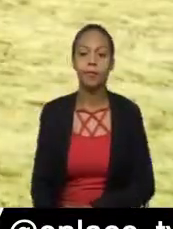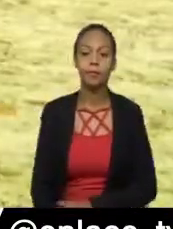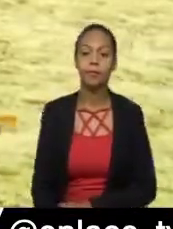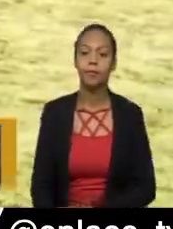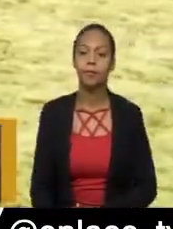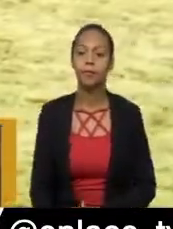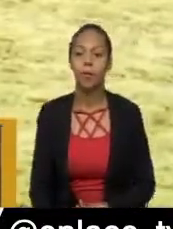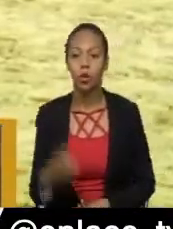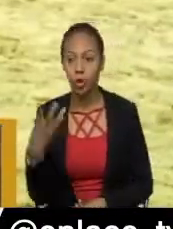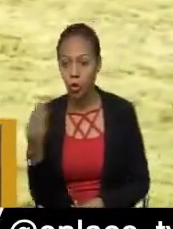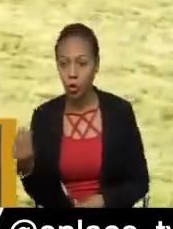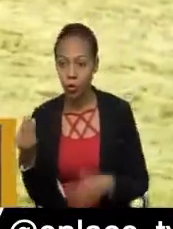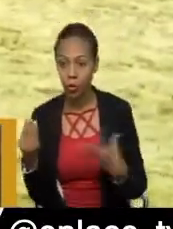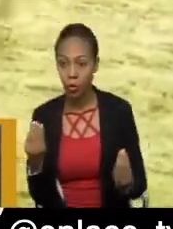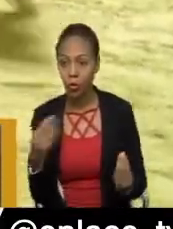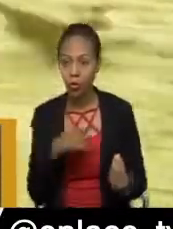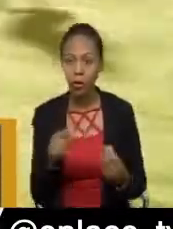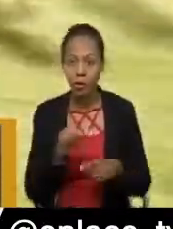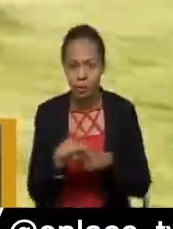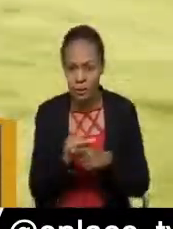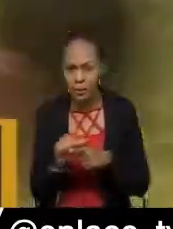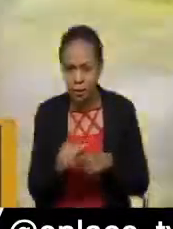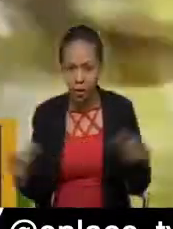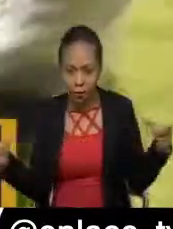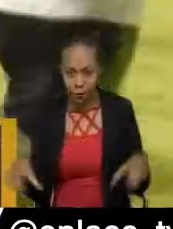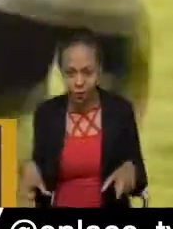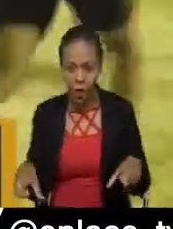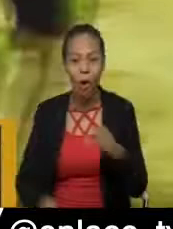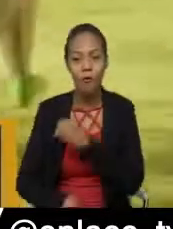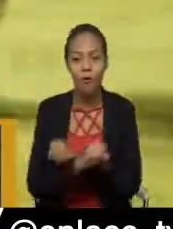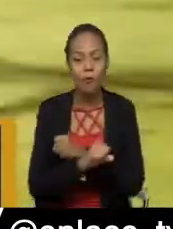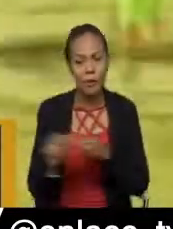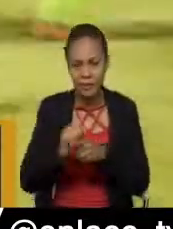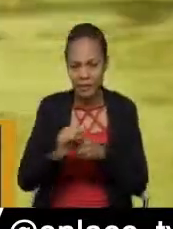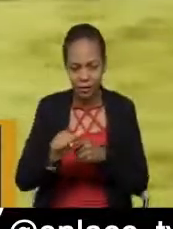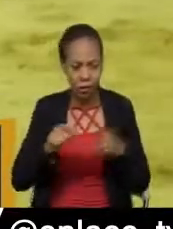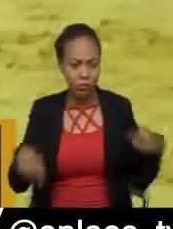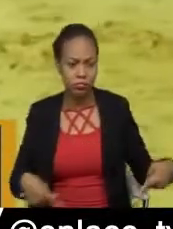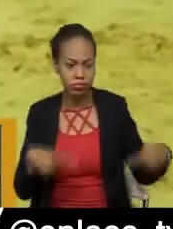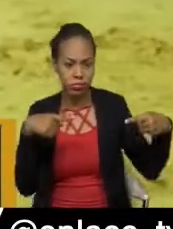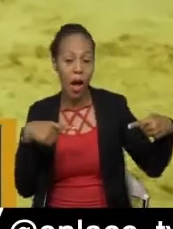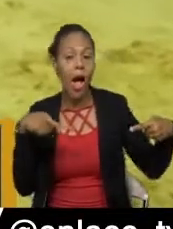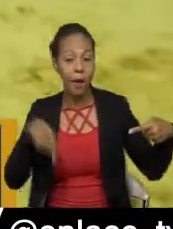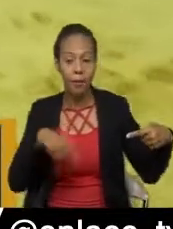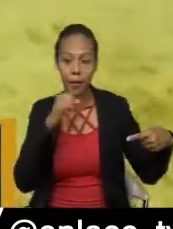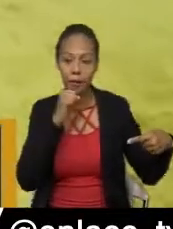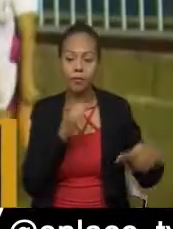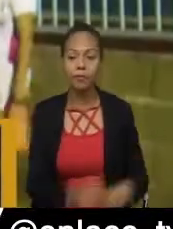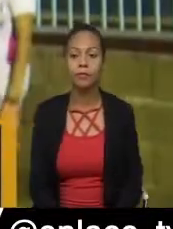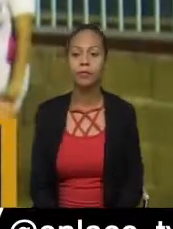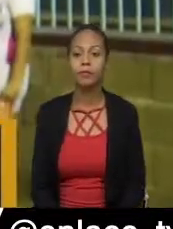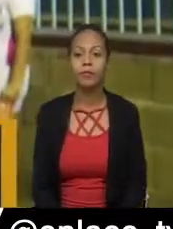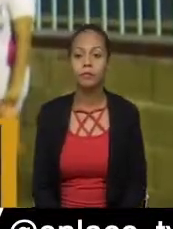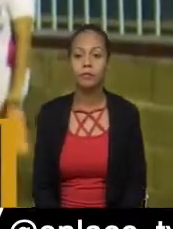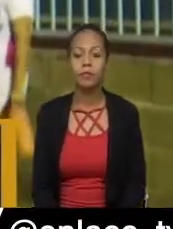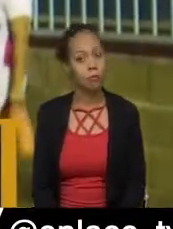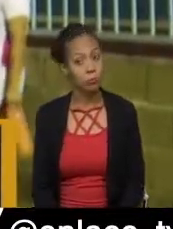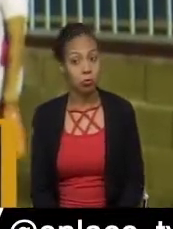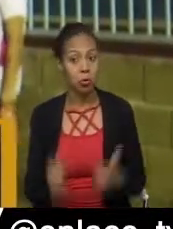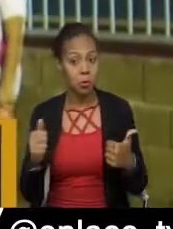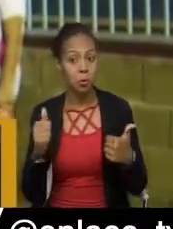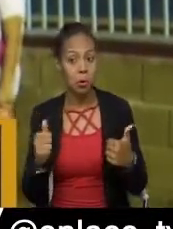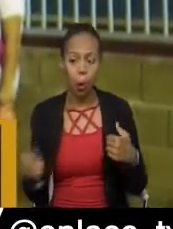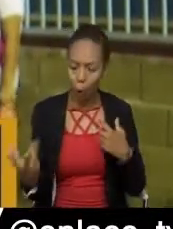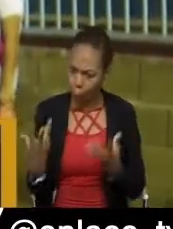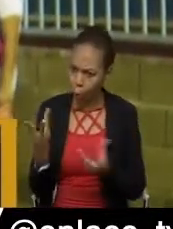El equipo Sur-Sur femenino de minifútbol continúa preparándose para el torneo municipal que se viene desarrollando en la ciudad. Dios bien, se nos han dado las cosas, tenemos un